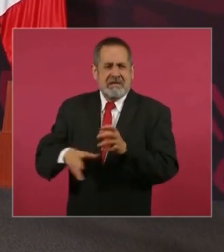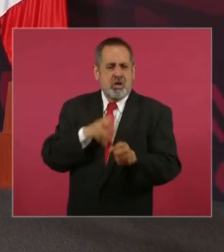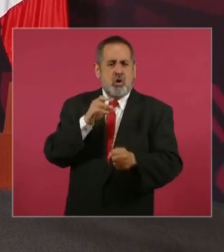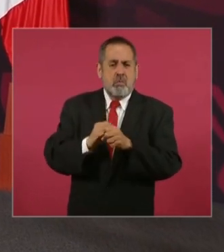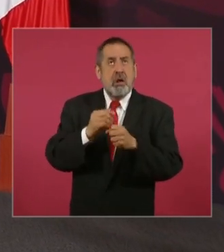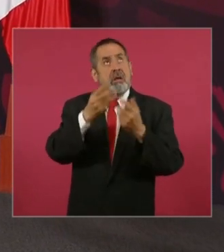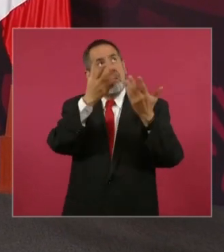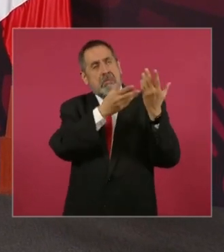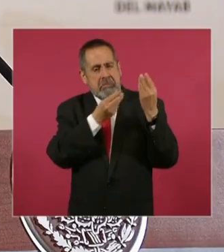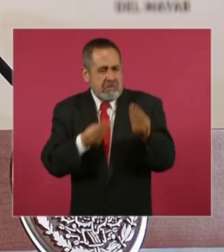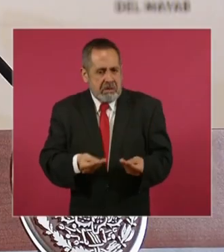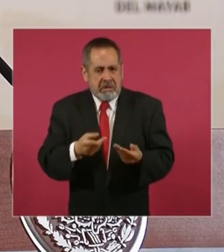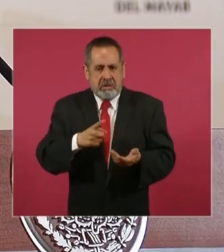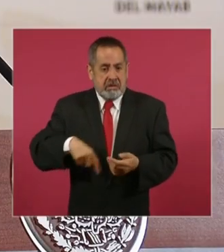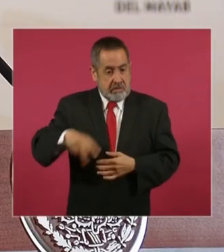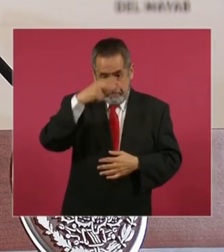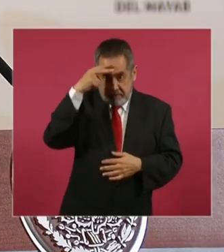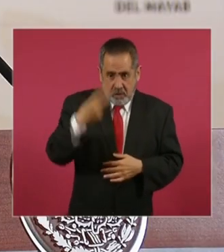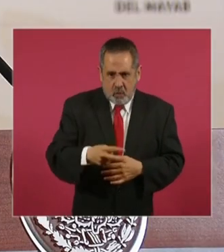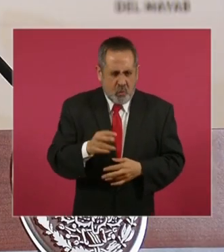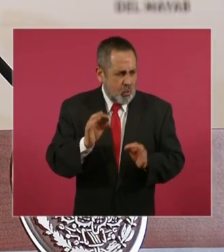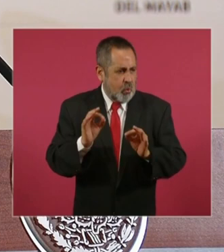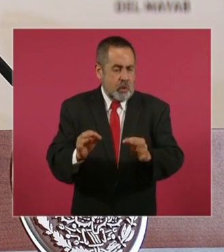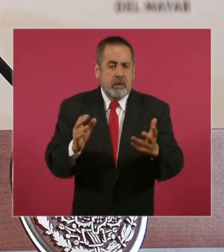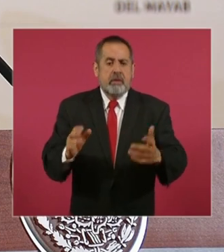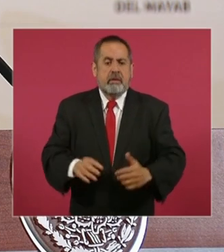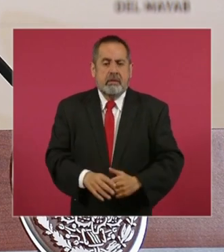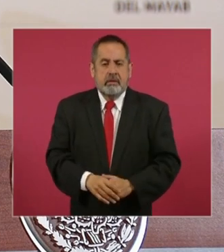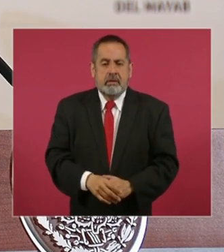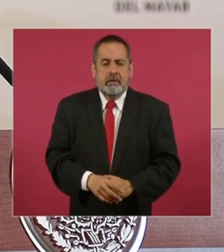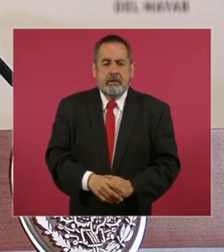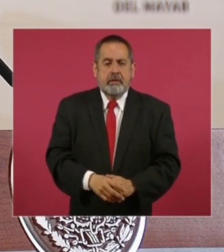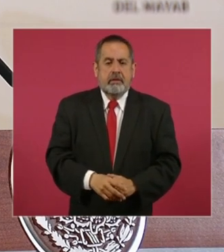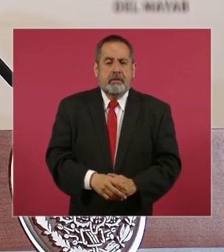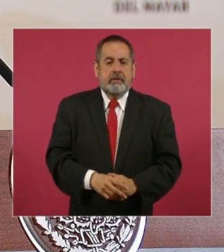a nosotros, a los mexicanos.